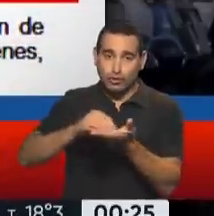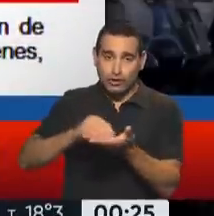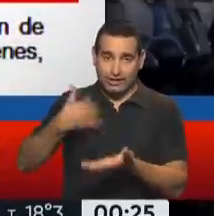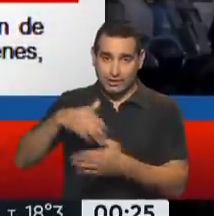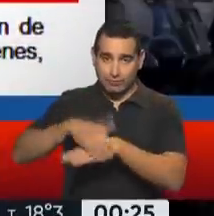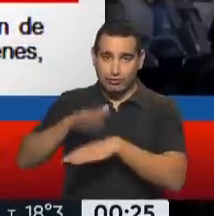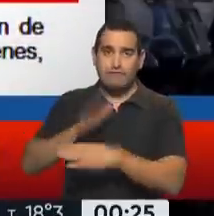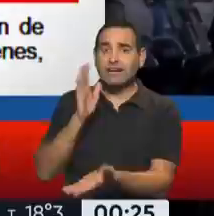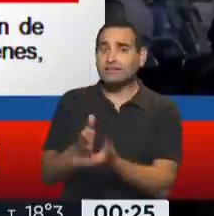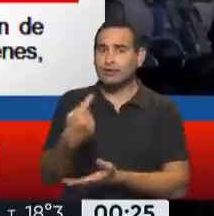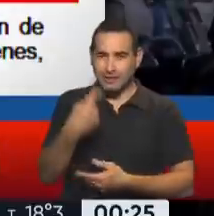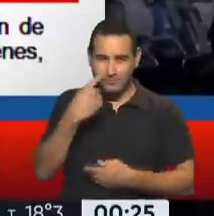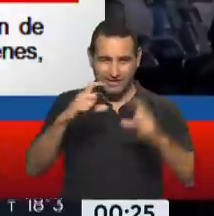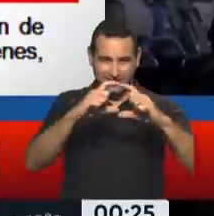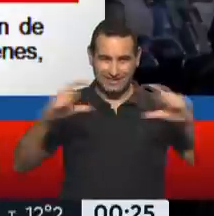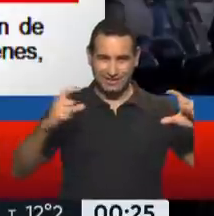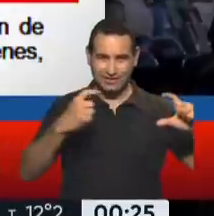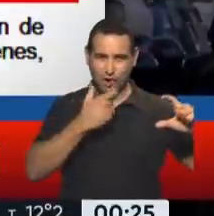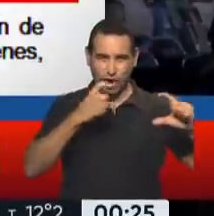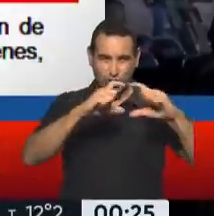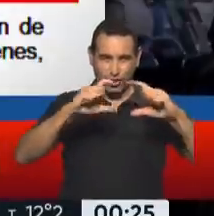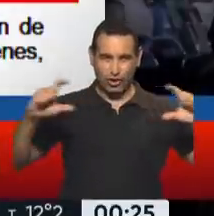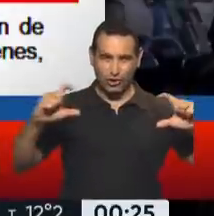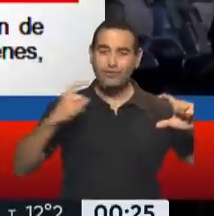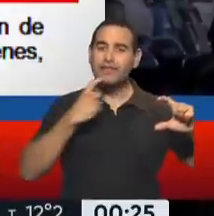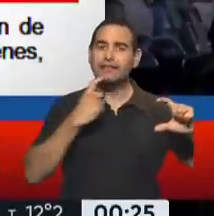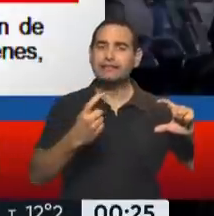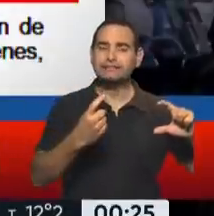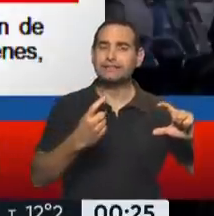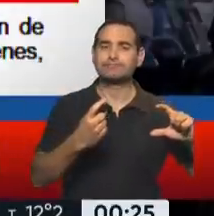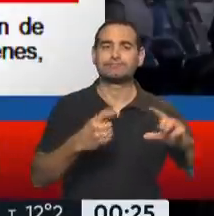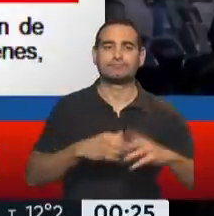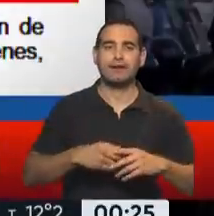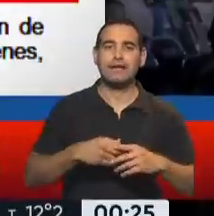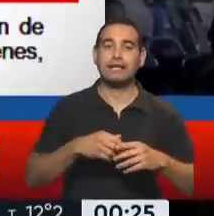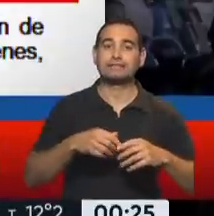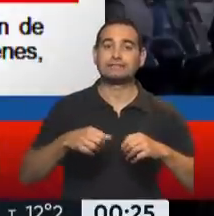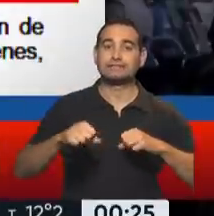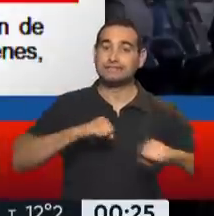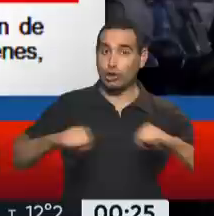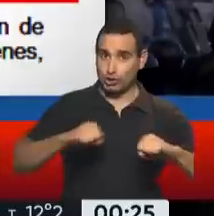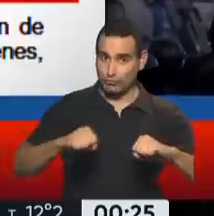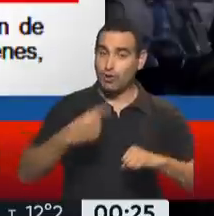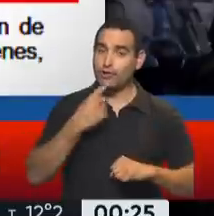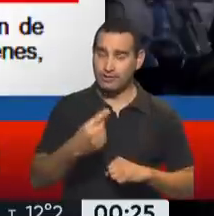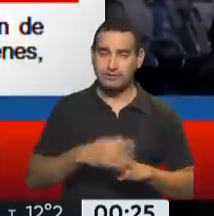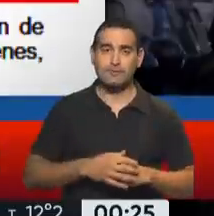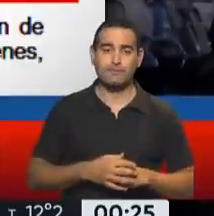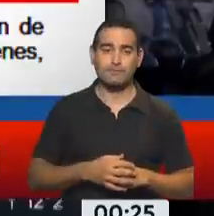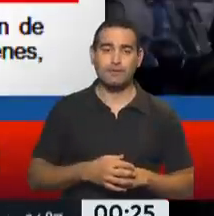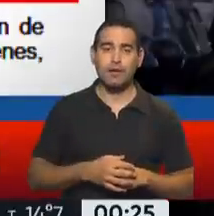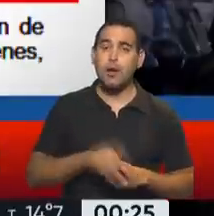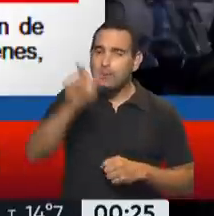imputado. Fíjate el recuadro allí abajo, lo que dice respecto de los actos de terrorismo. Habla de quien actuare